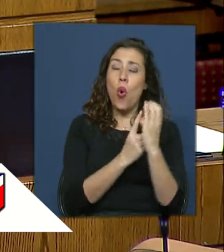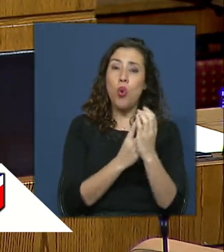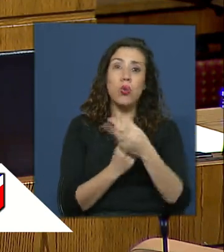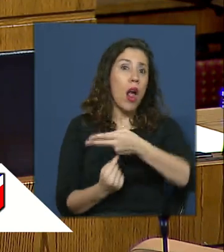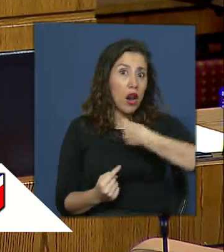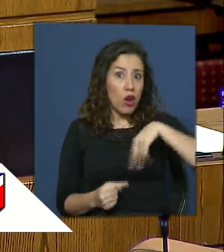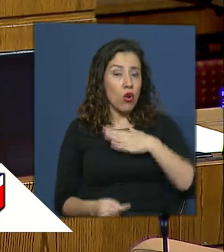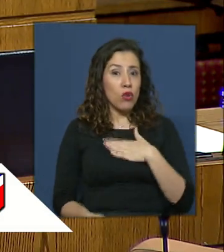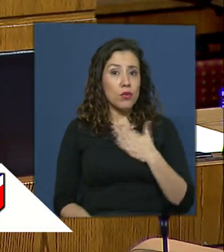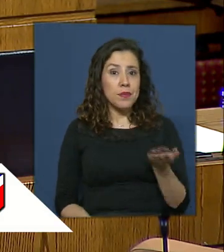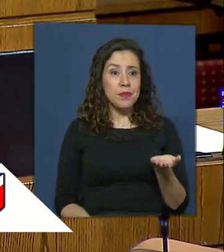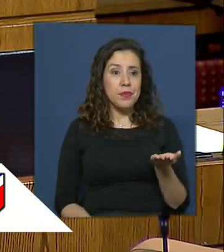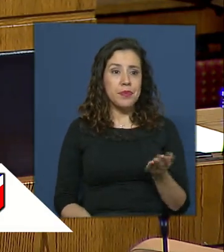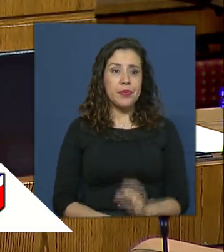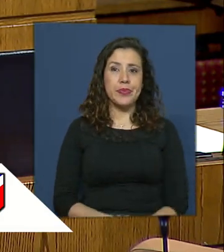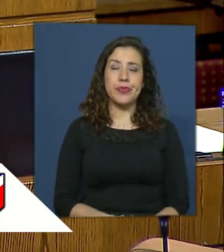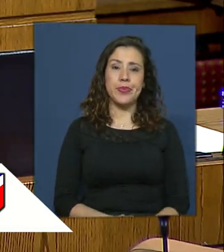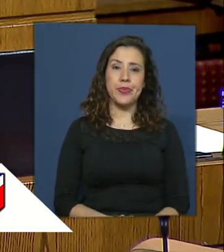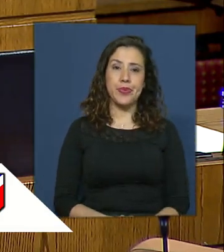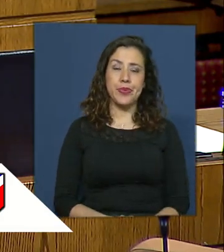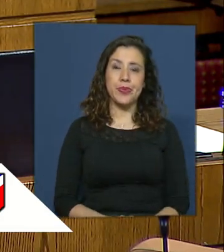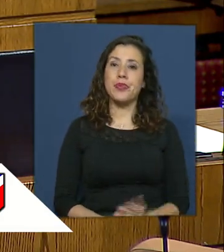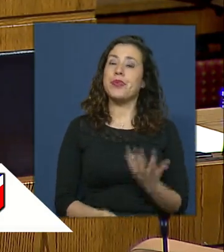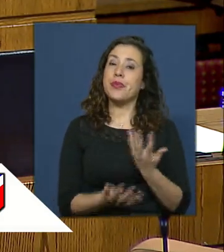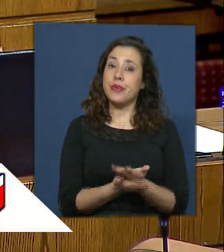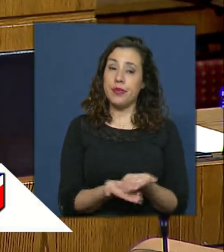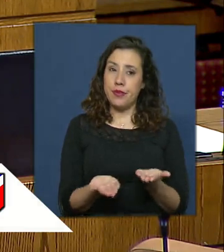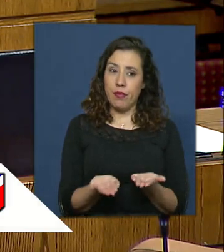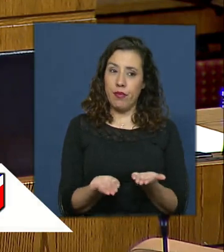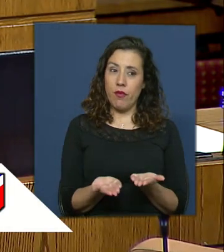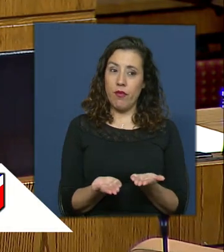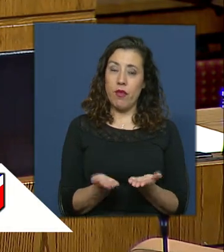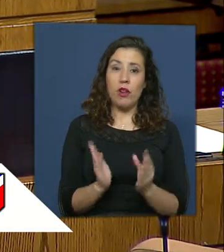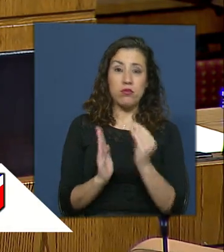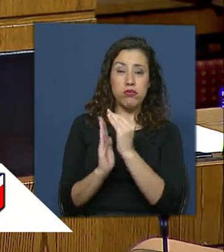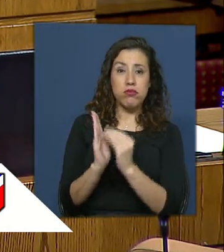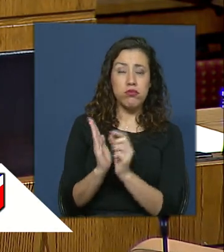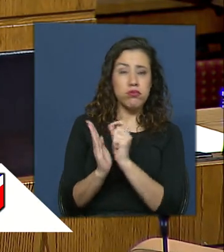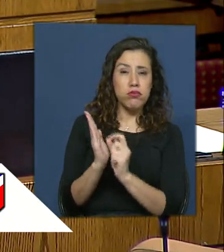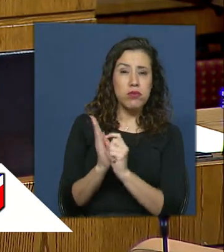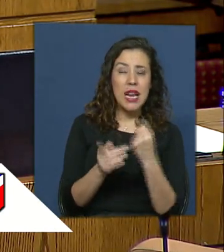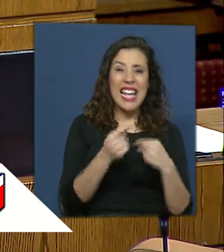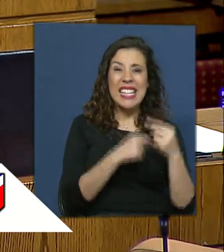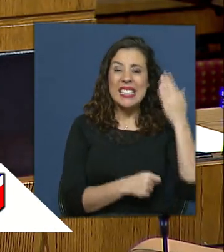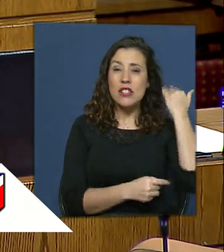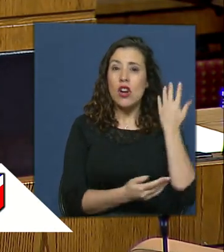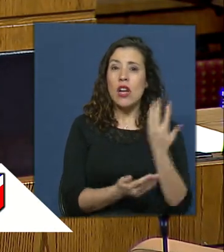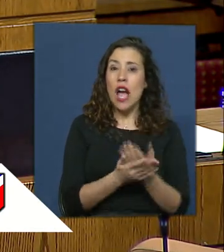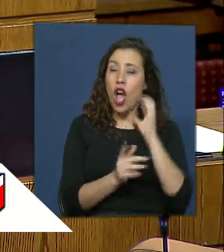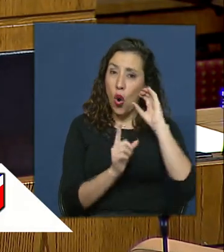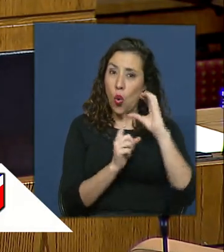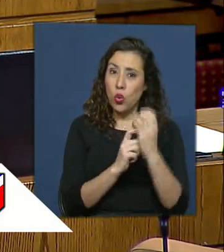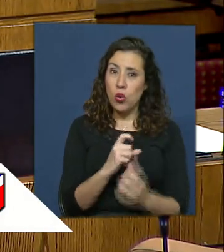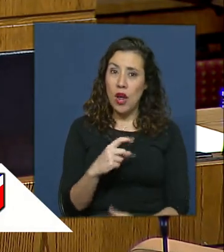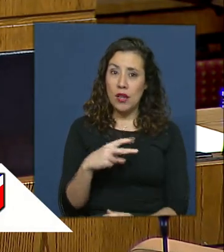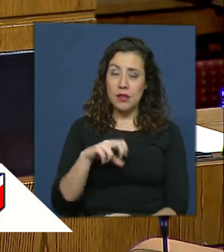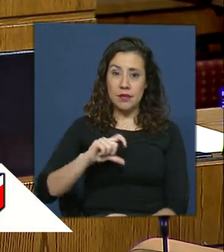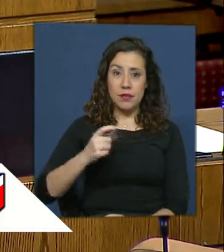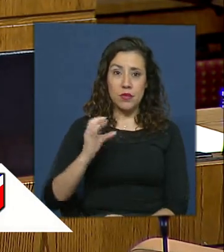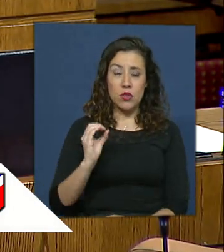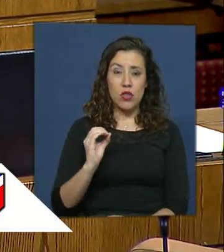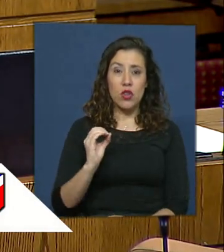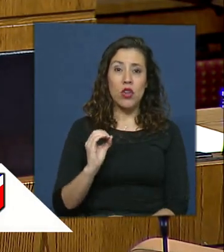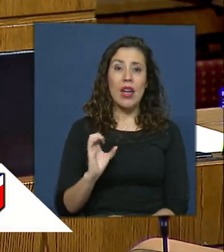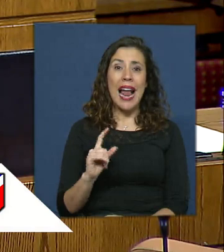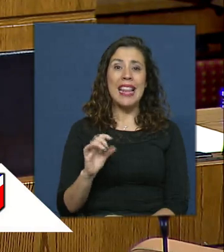identifica. Básicamente, existen hoy día registros históricos de la presencia de la cultura chango en